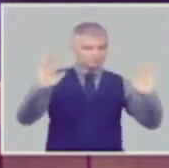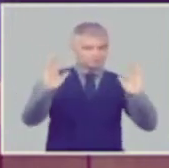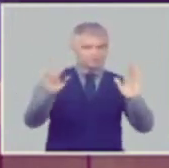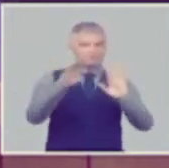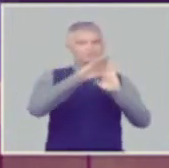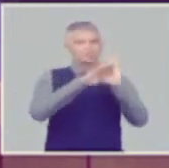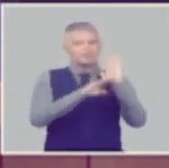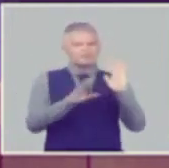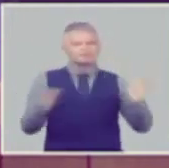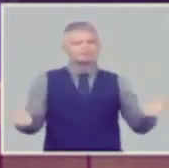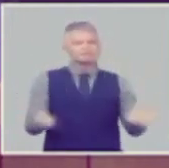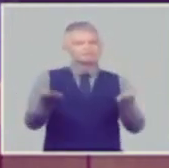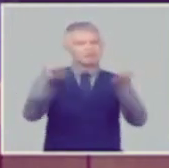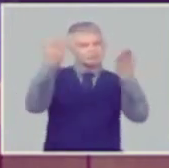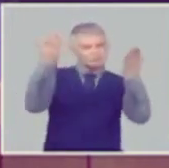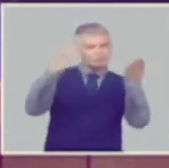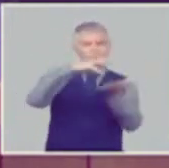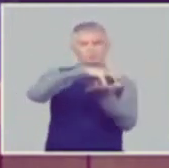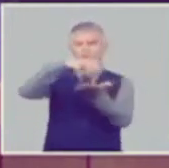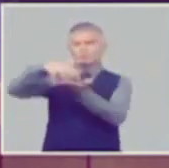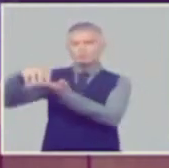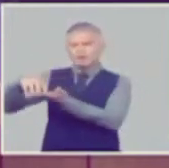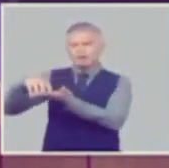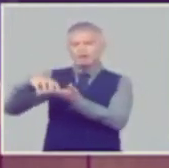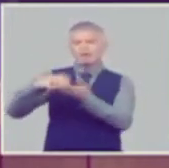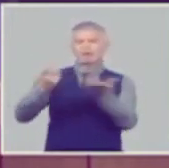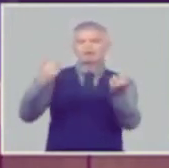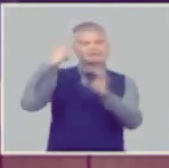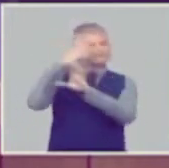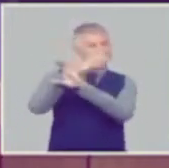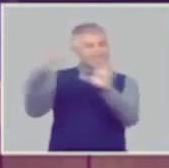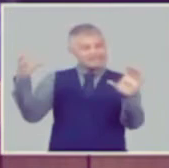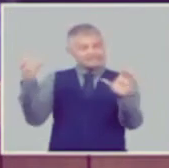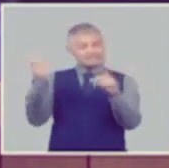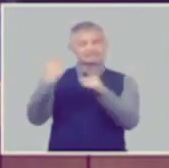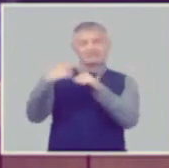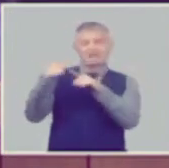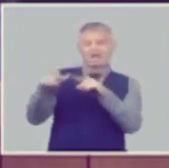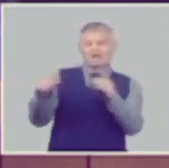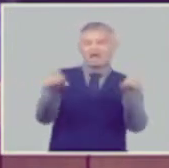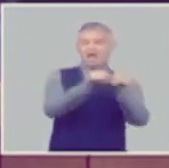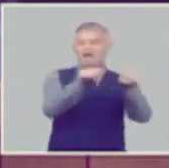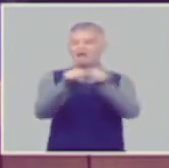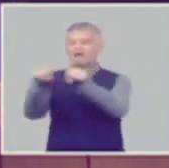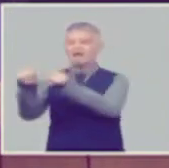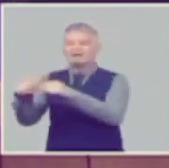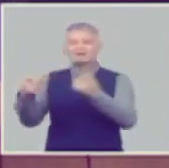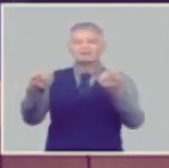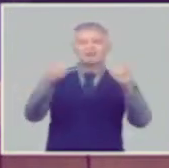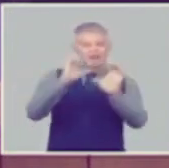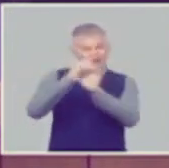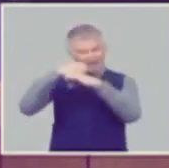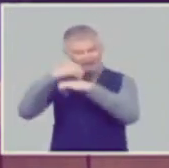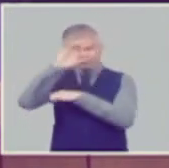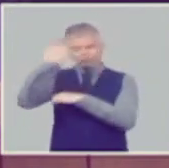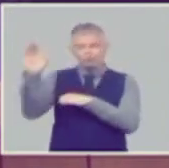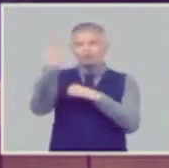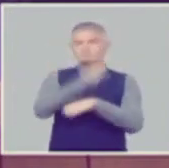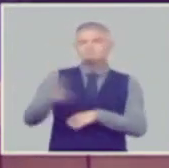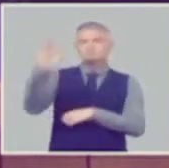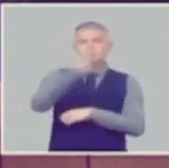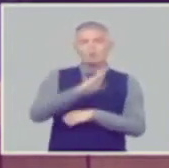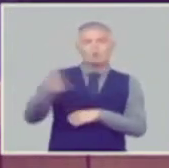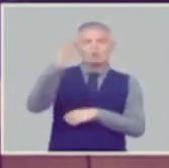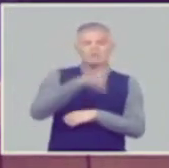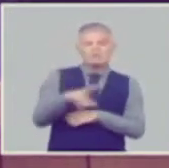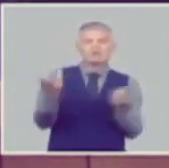desarrollo territorial, la gestión de la ciencia y la innovación, las redes de laboratorios de biología molecular, las nuevas facultades